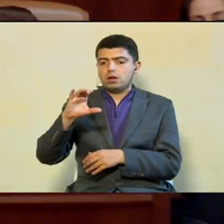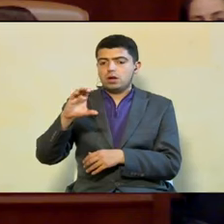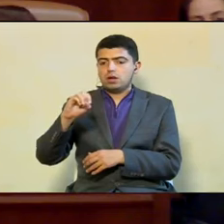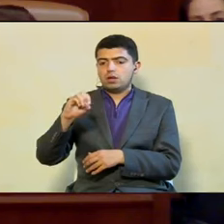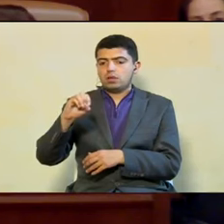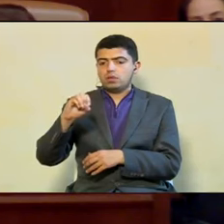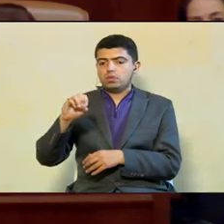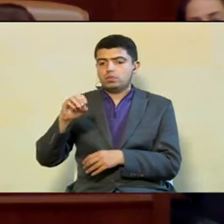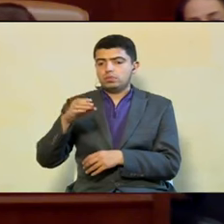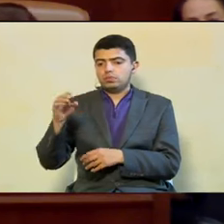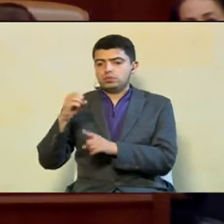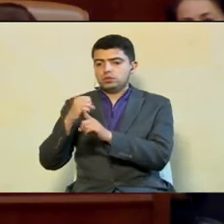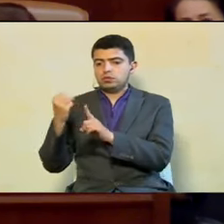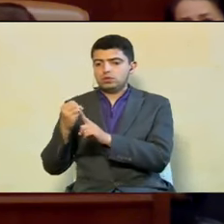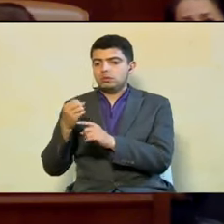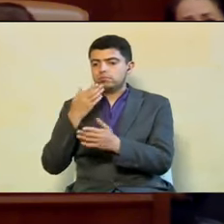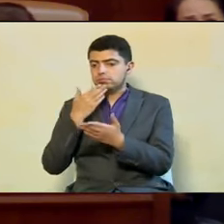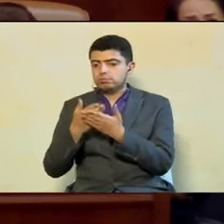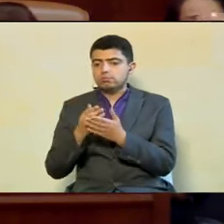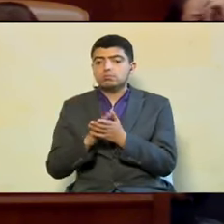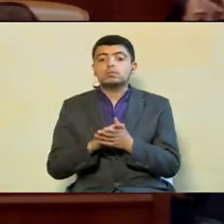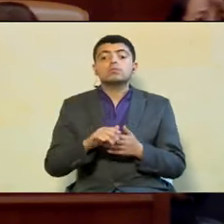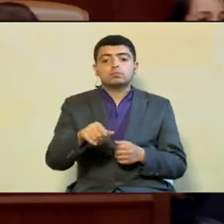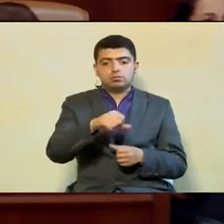tiene la palabra el doctor Víctor